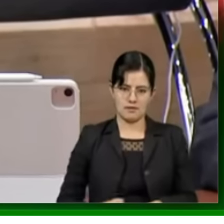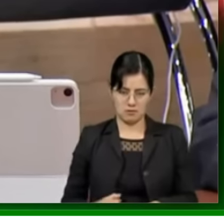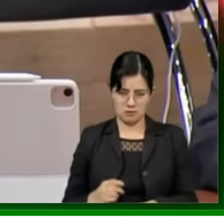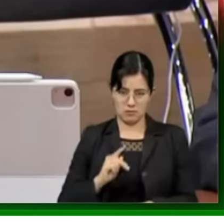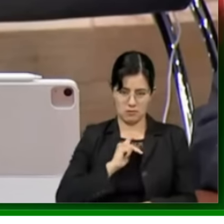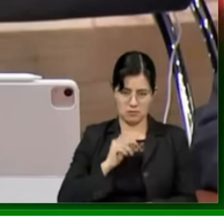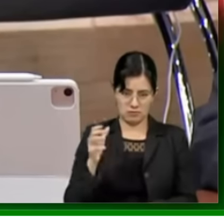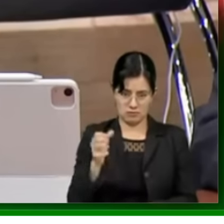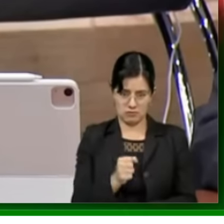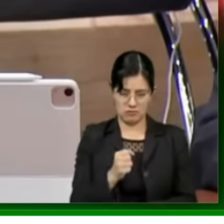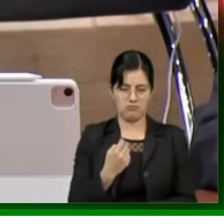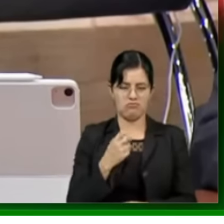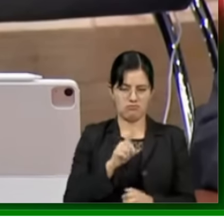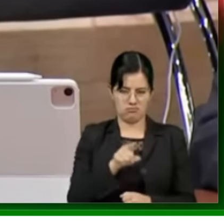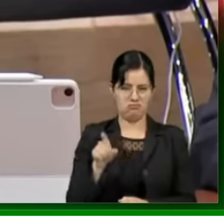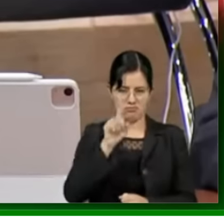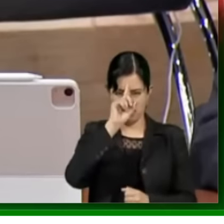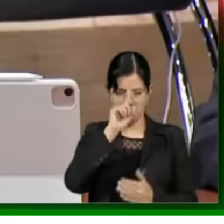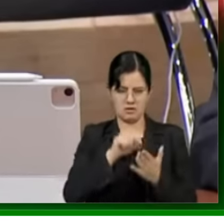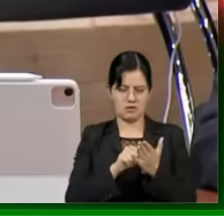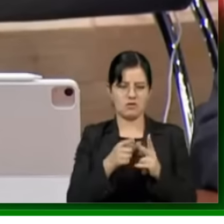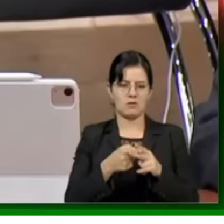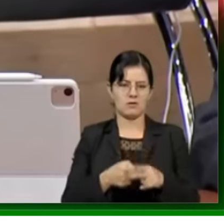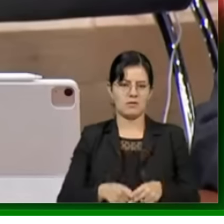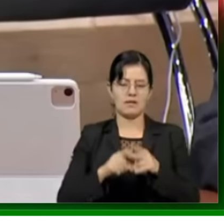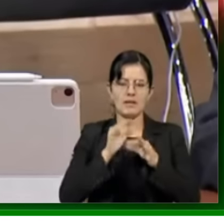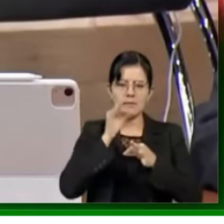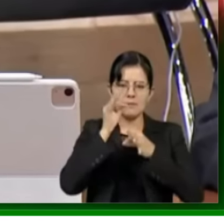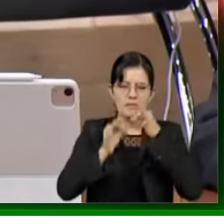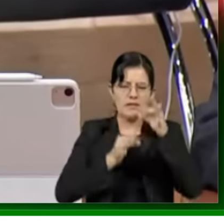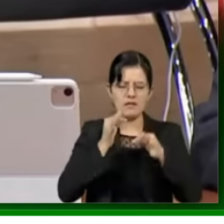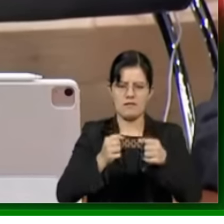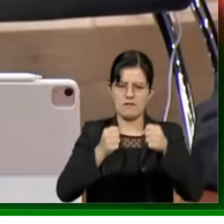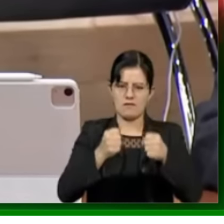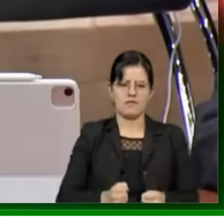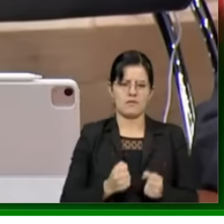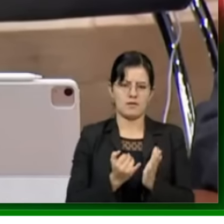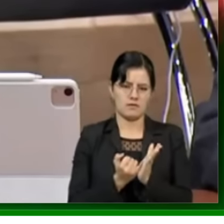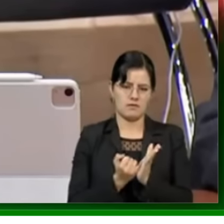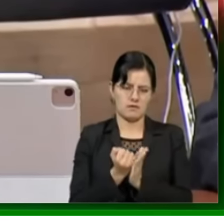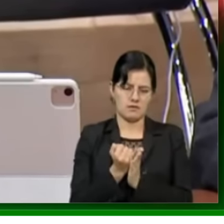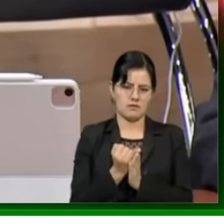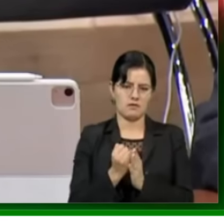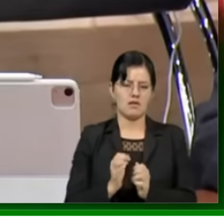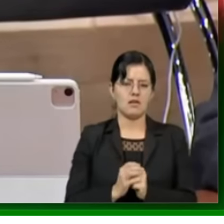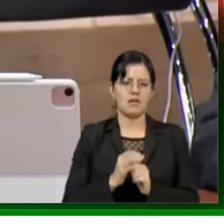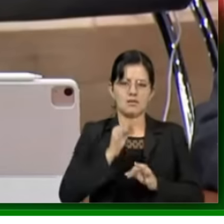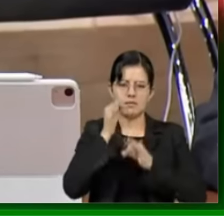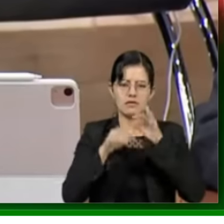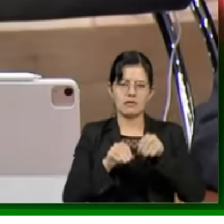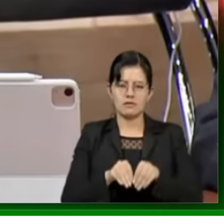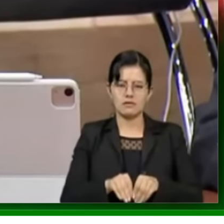candidatos de Iniciar una campaña firme y sólida de